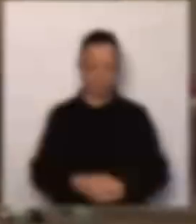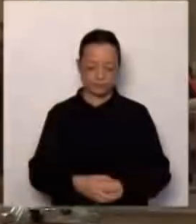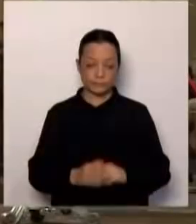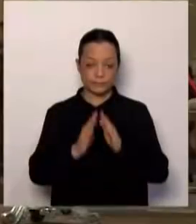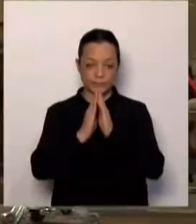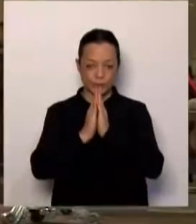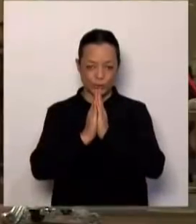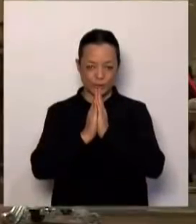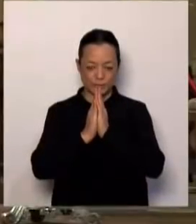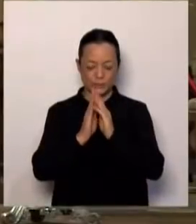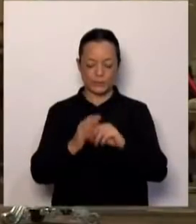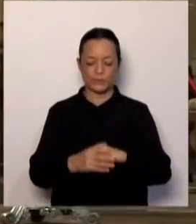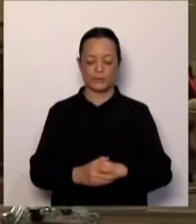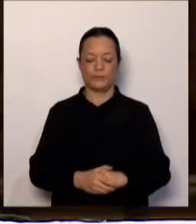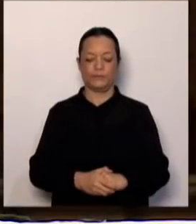Oremos.